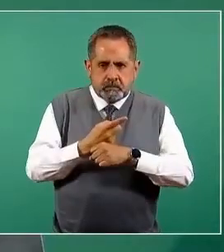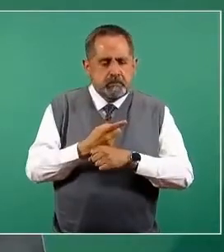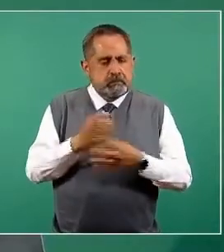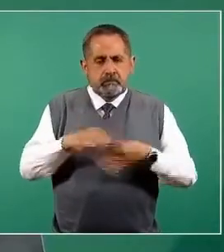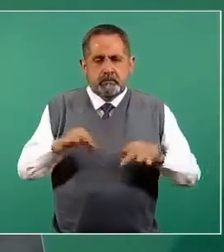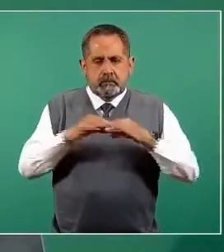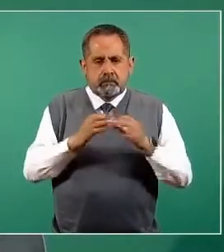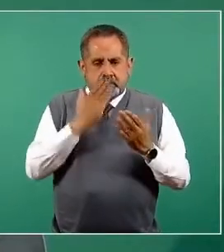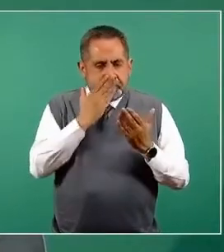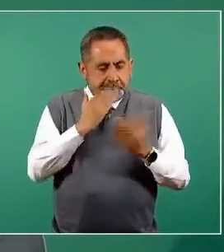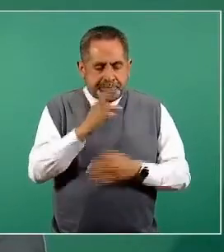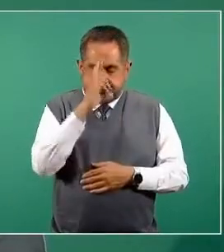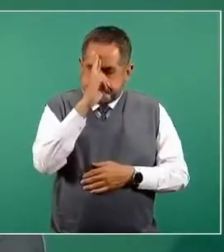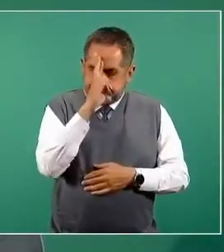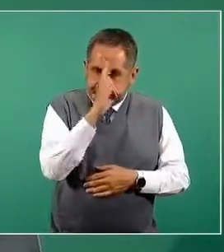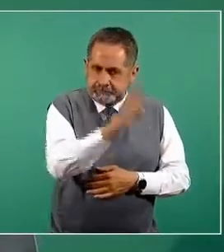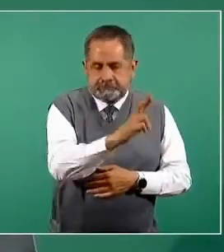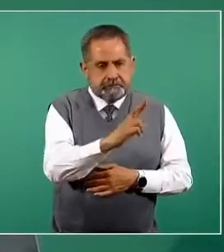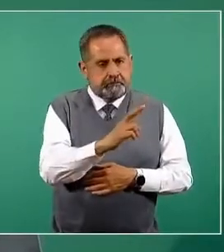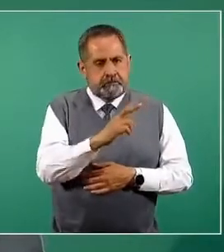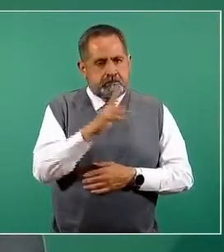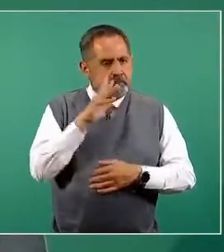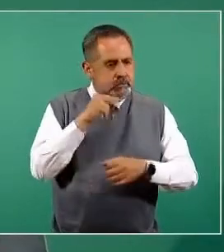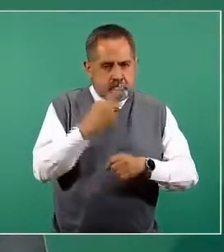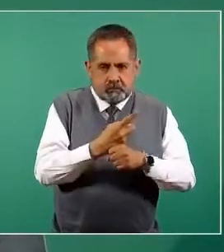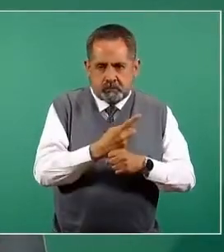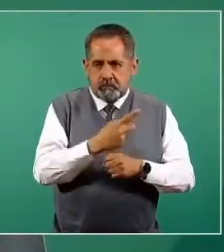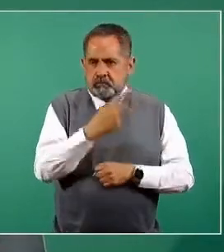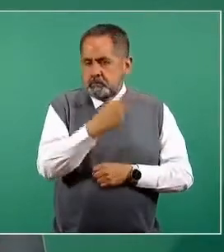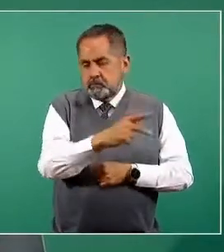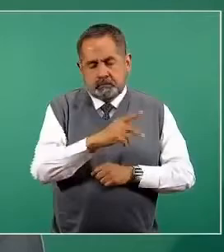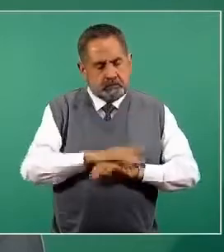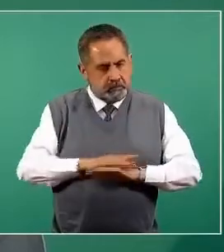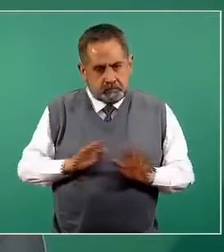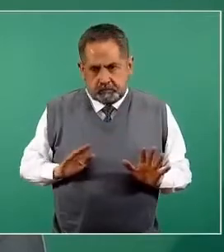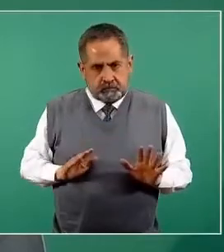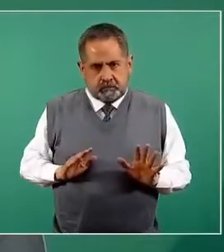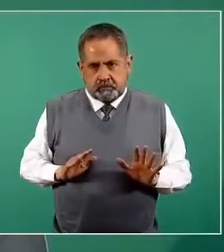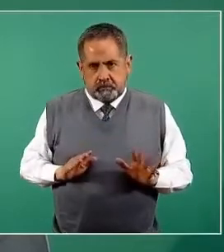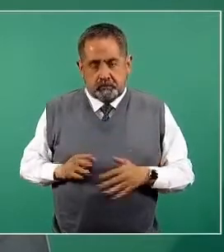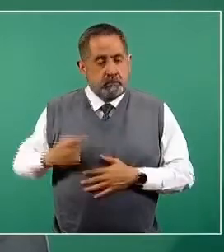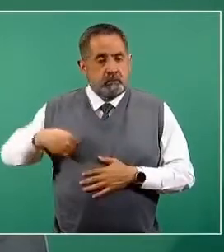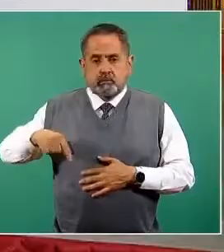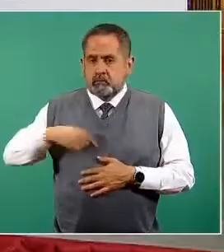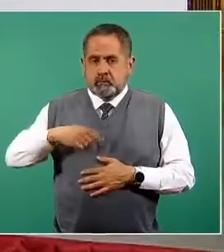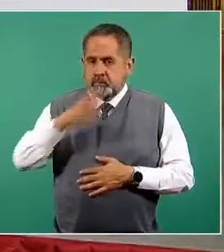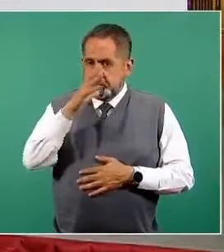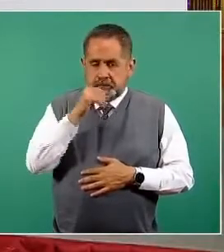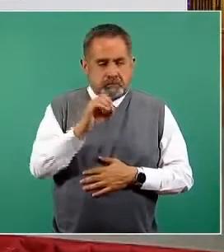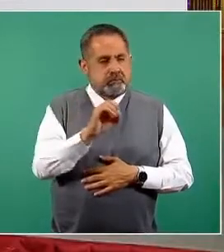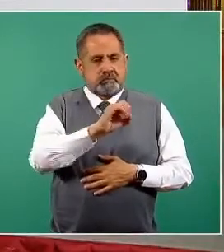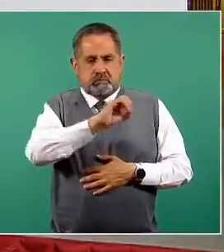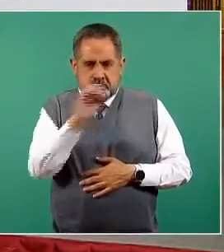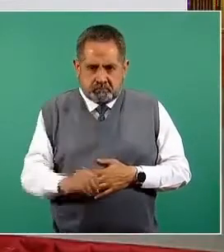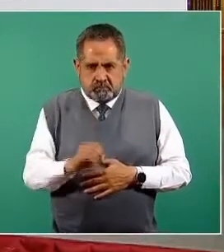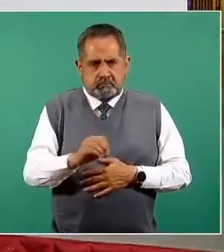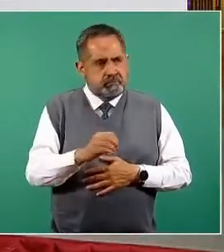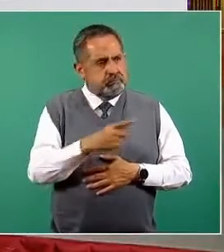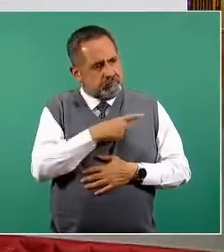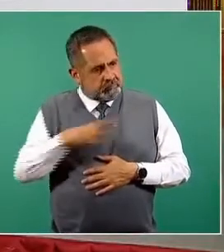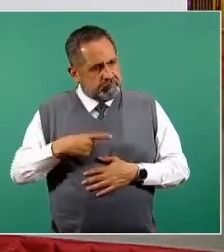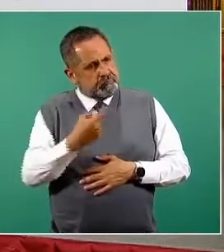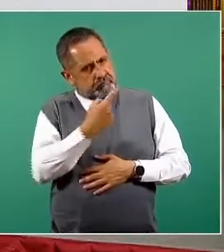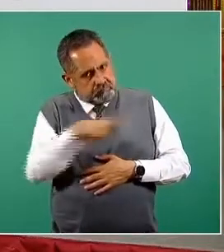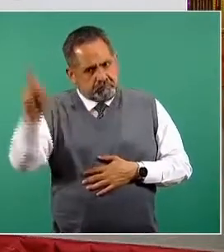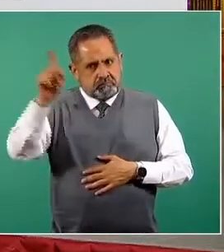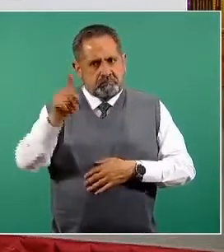importante que sea respetada. En ningún caso estamos considerando obligar a las personas a que se vacunen. La